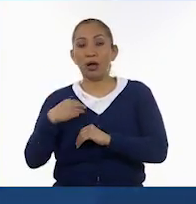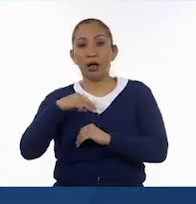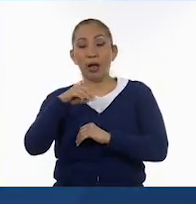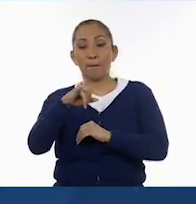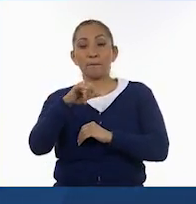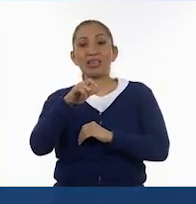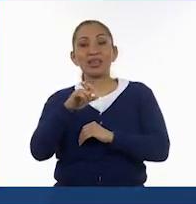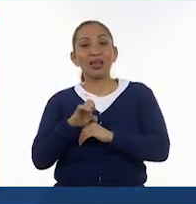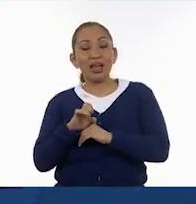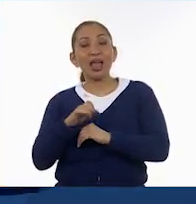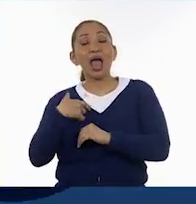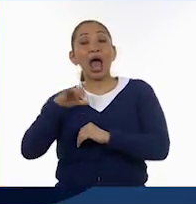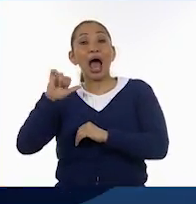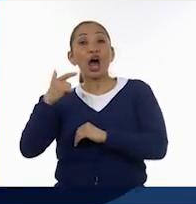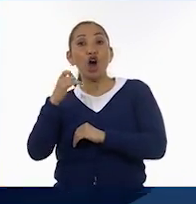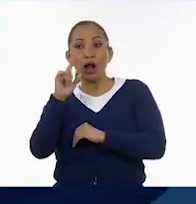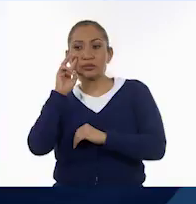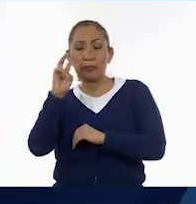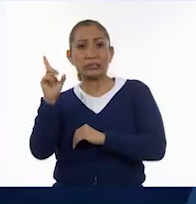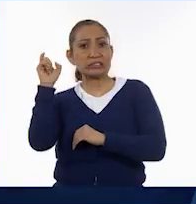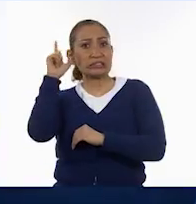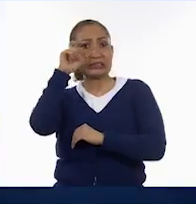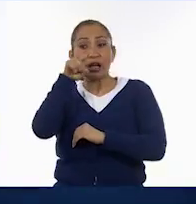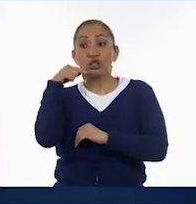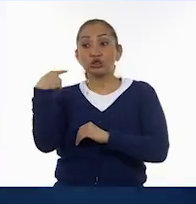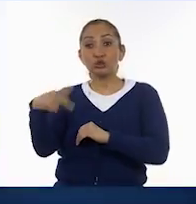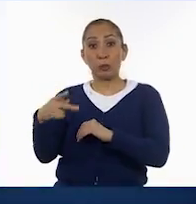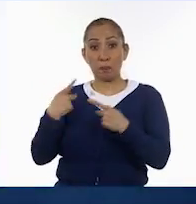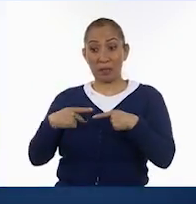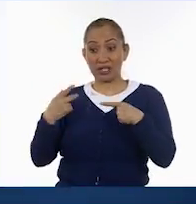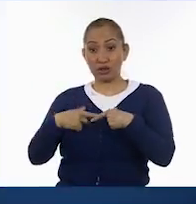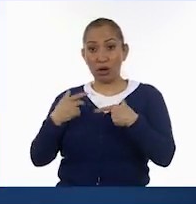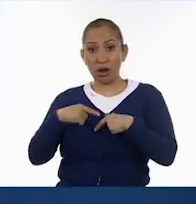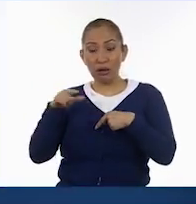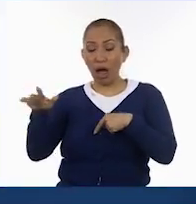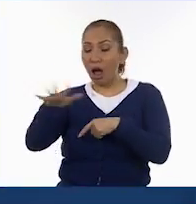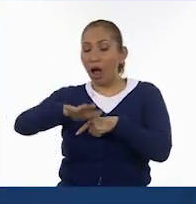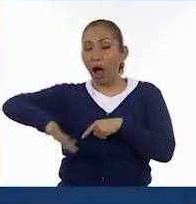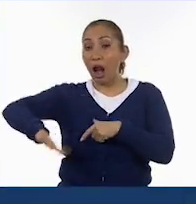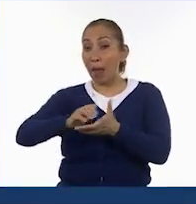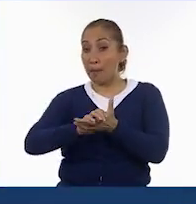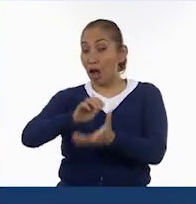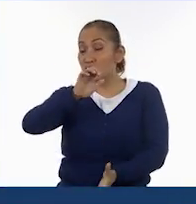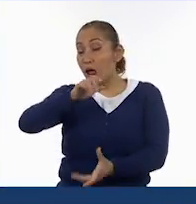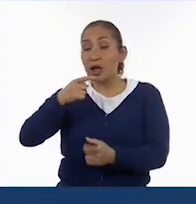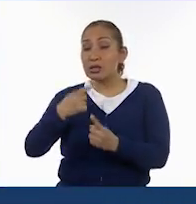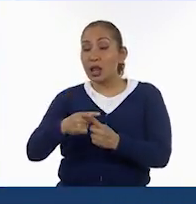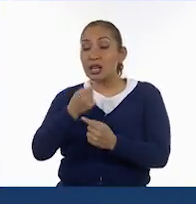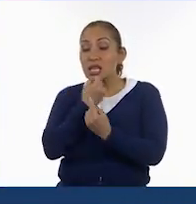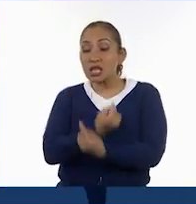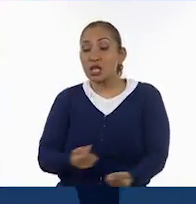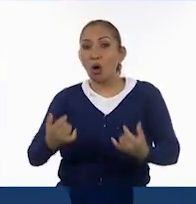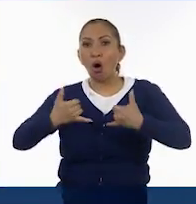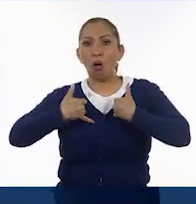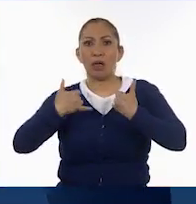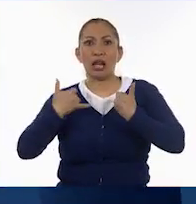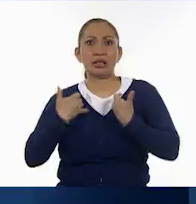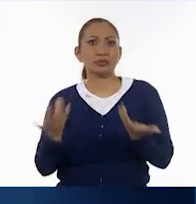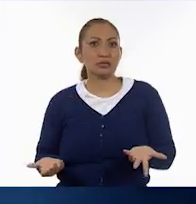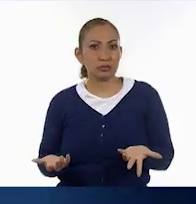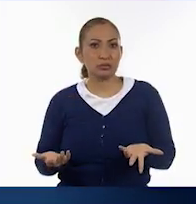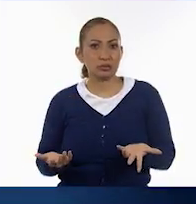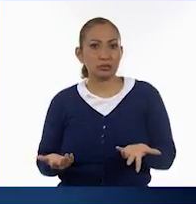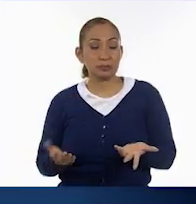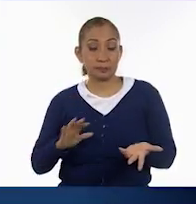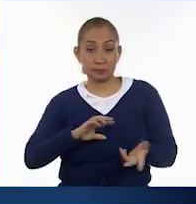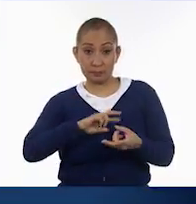y Angola deben afrontar los retos que implica que su población esté conformada mayormente por niños y jóvenes.